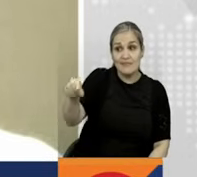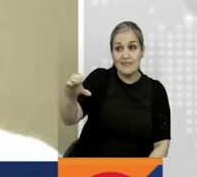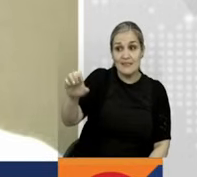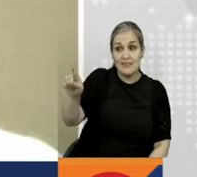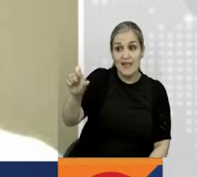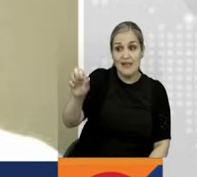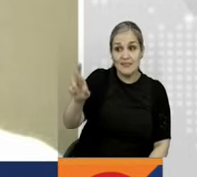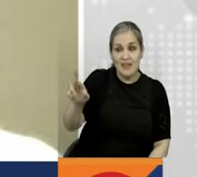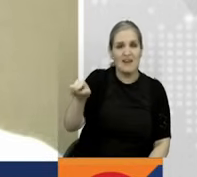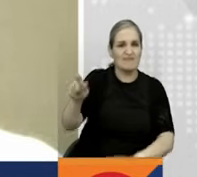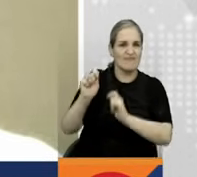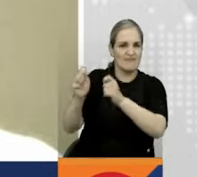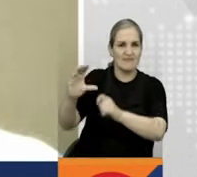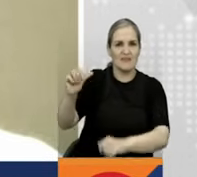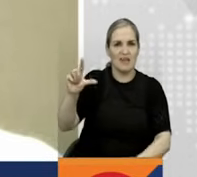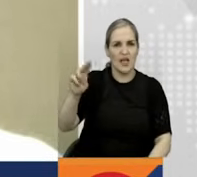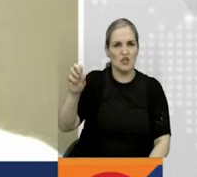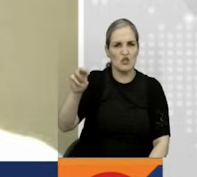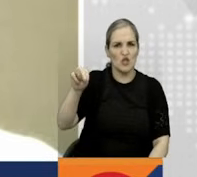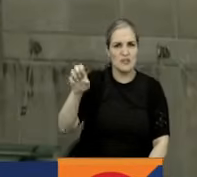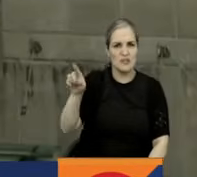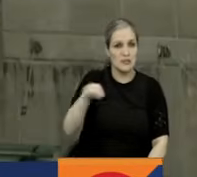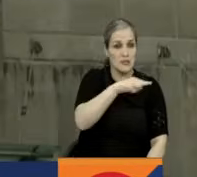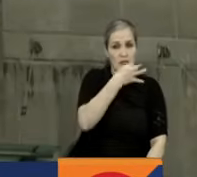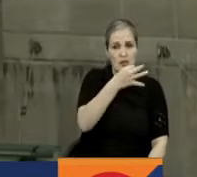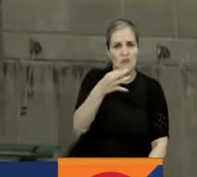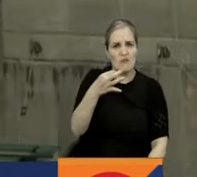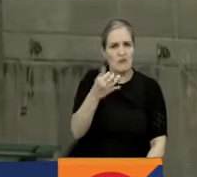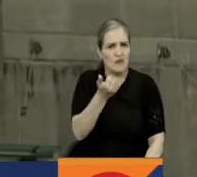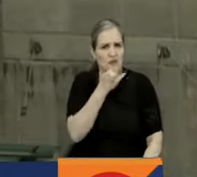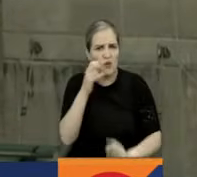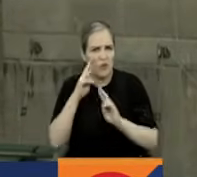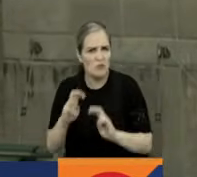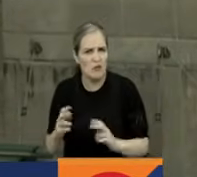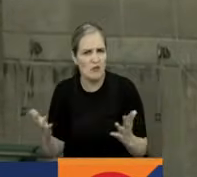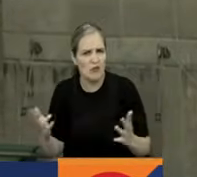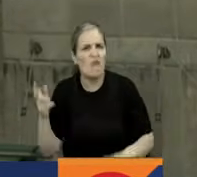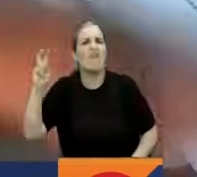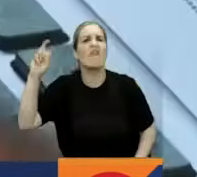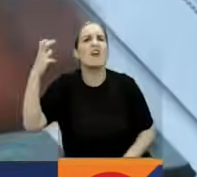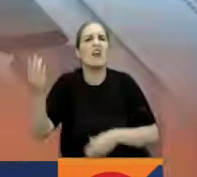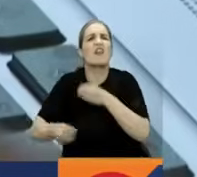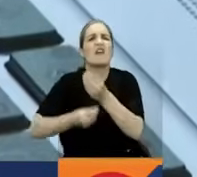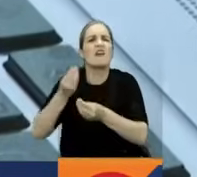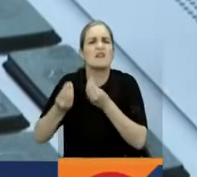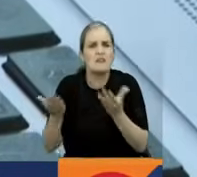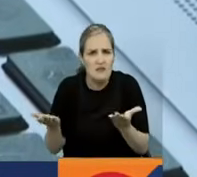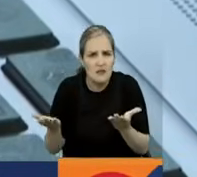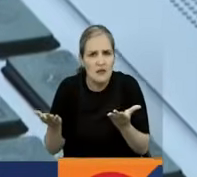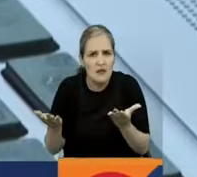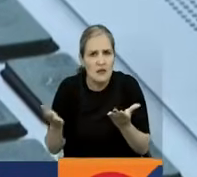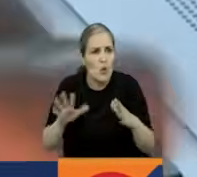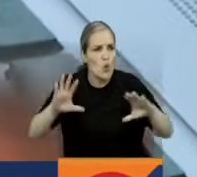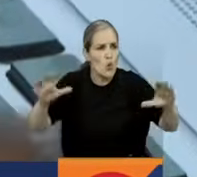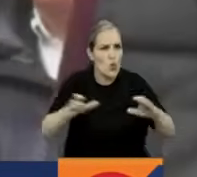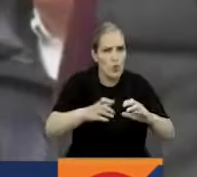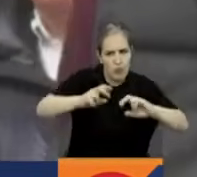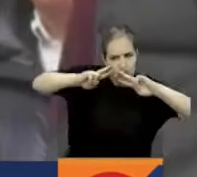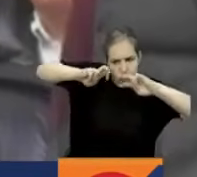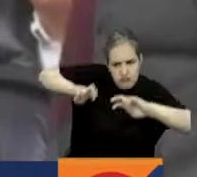Augusto Giraldo o Calzones? ¿Qué pasó con la Fiscalía y los organismos de